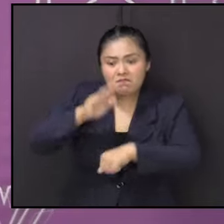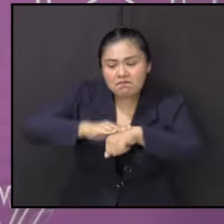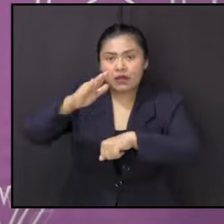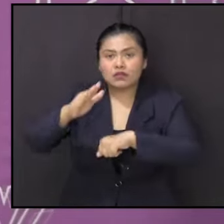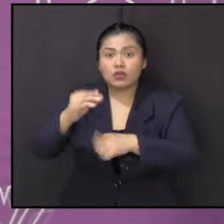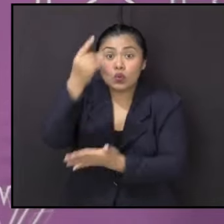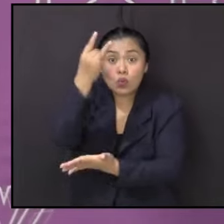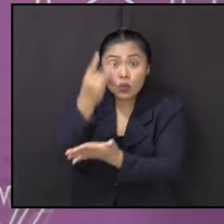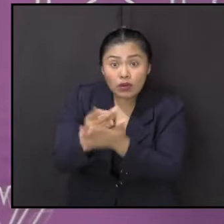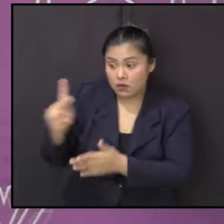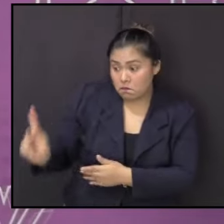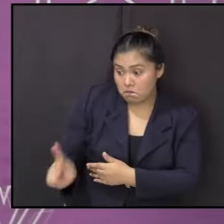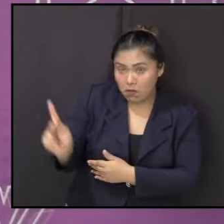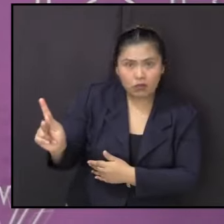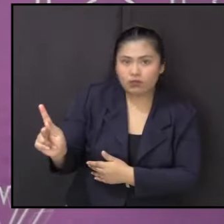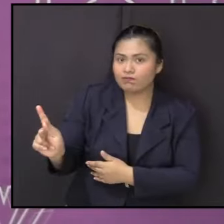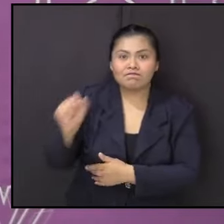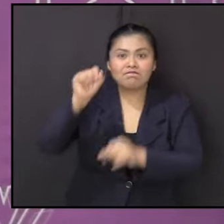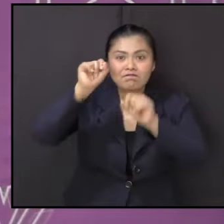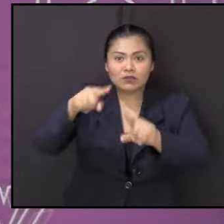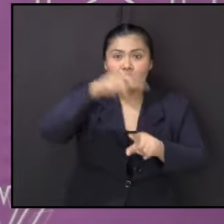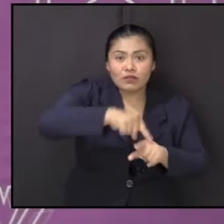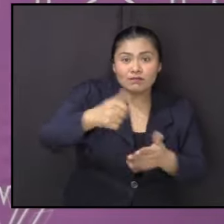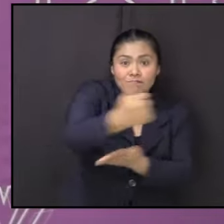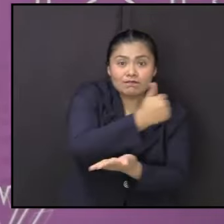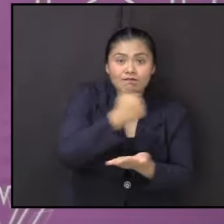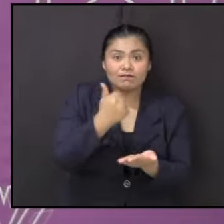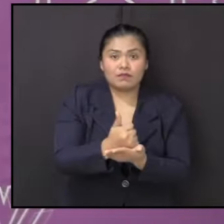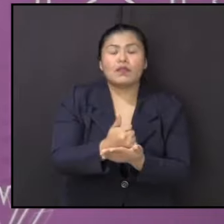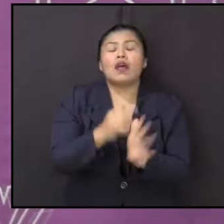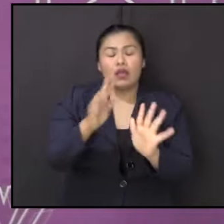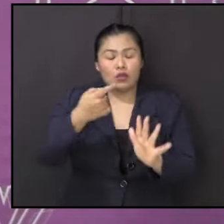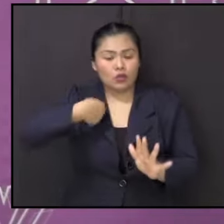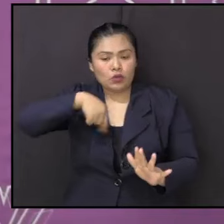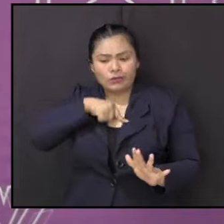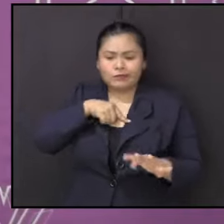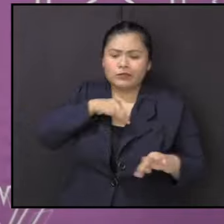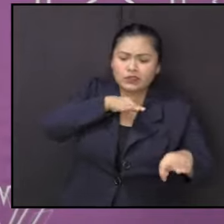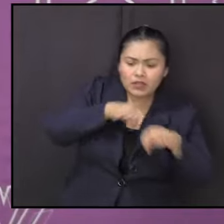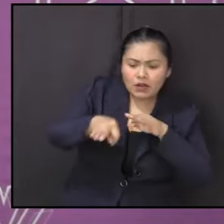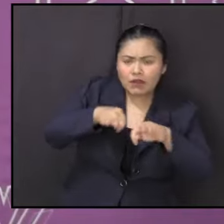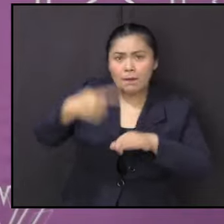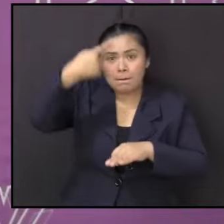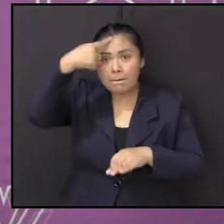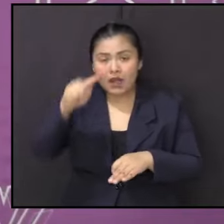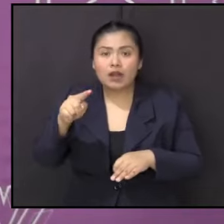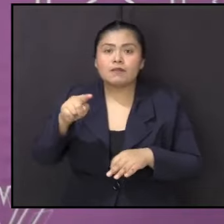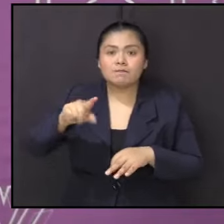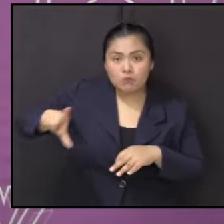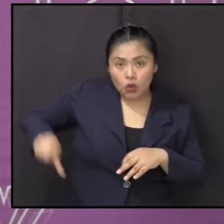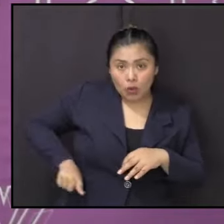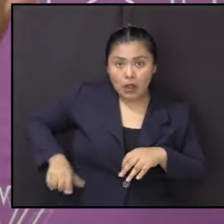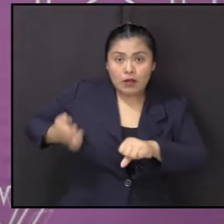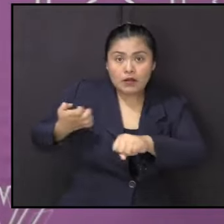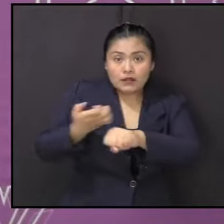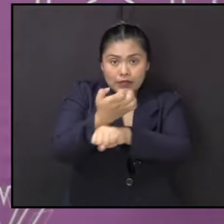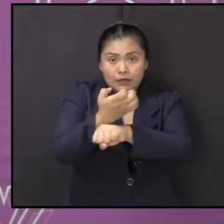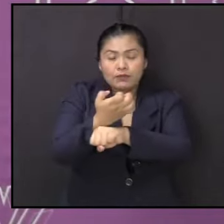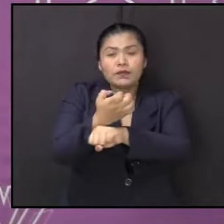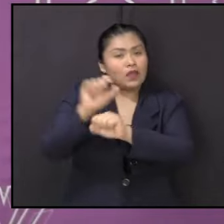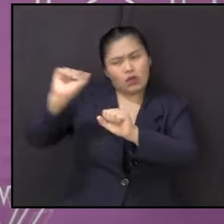urbanas. También vamos a legislar para que el gobierno del estado ponga, de alguna manera, como se hace en